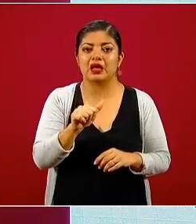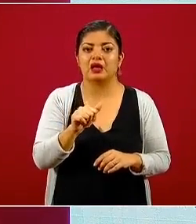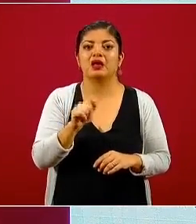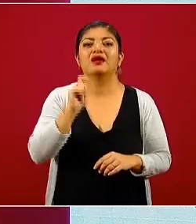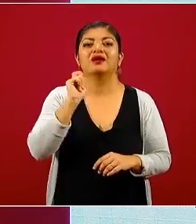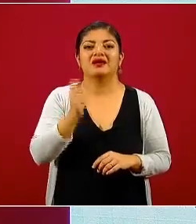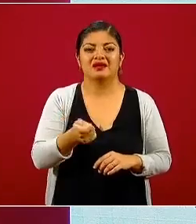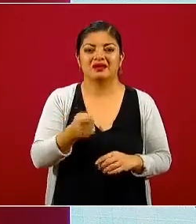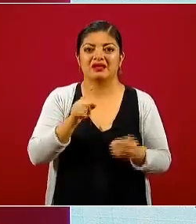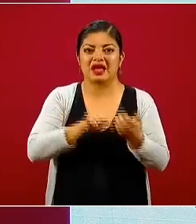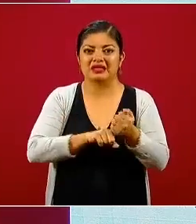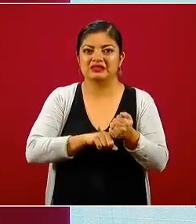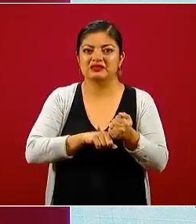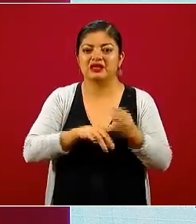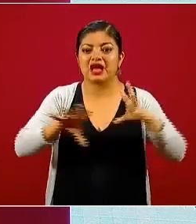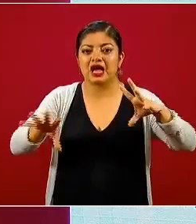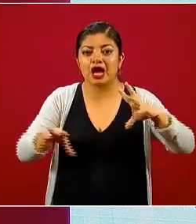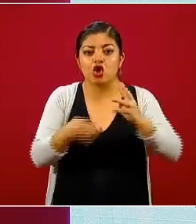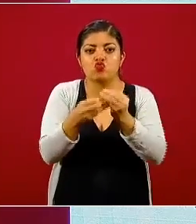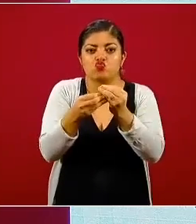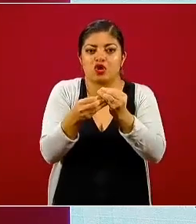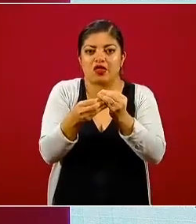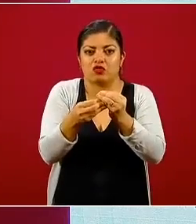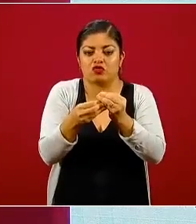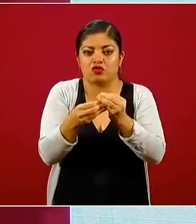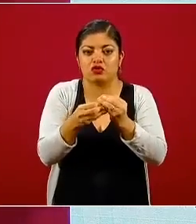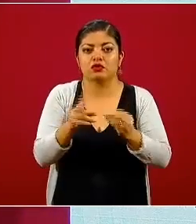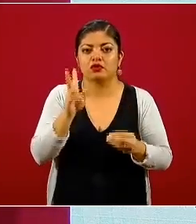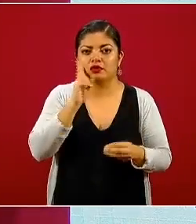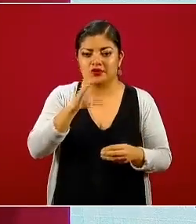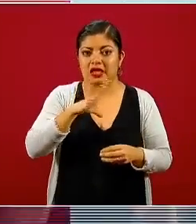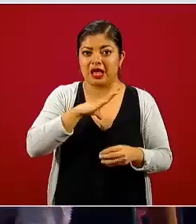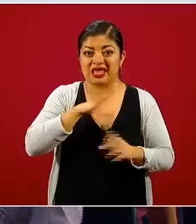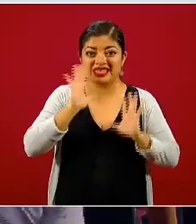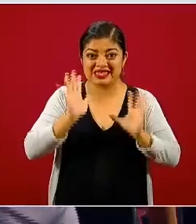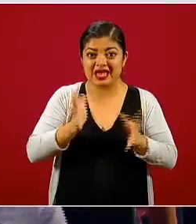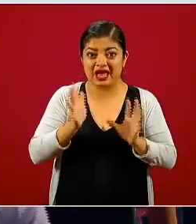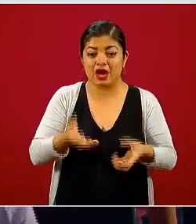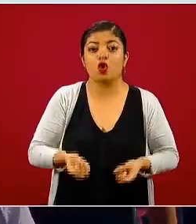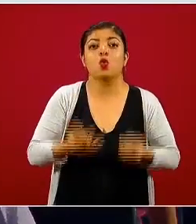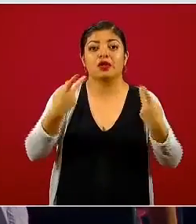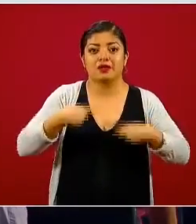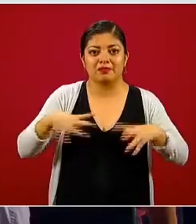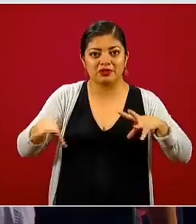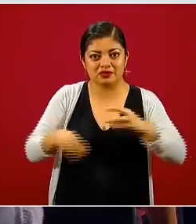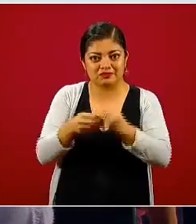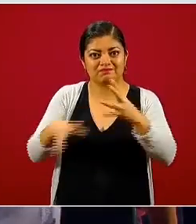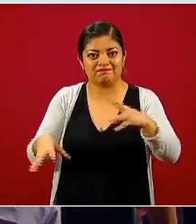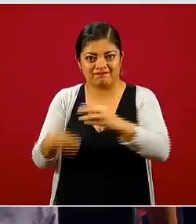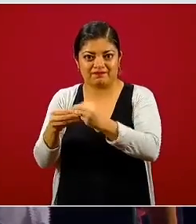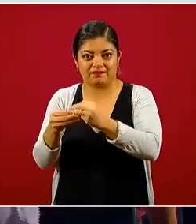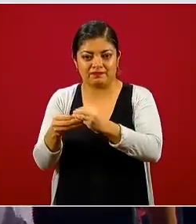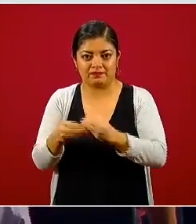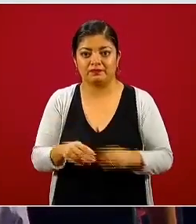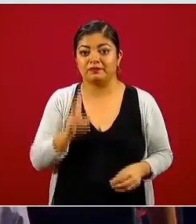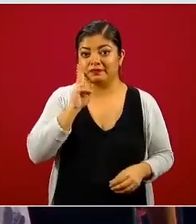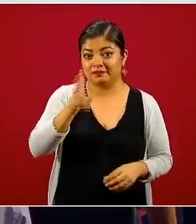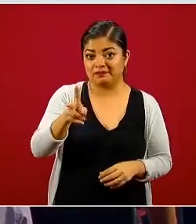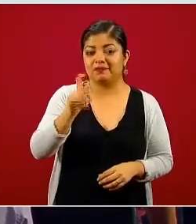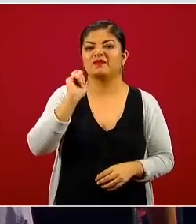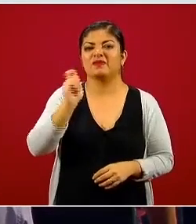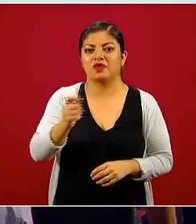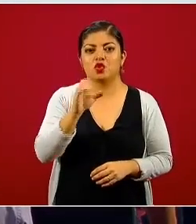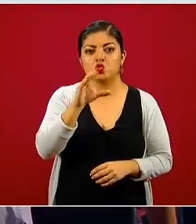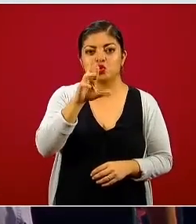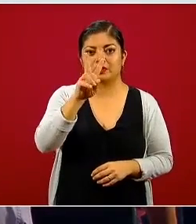de casos acumulados. La curva de casos acumulados. Esta curva de casos acumulados es la